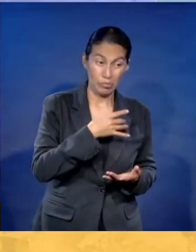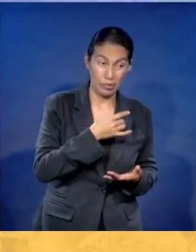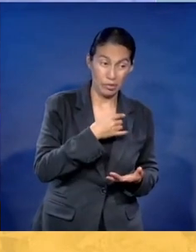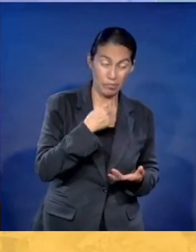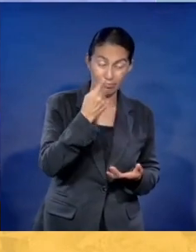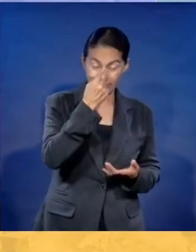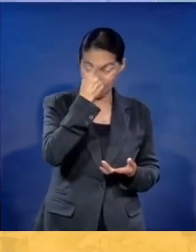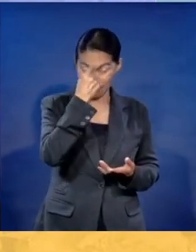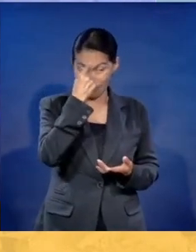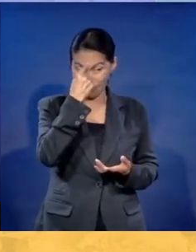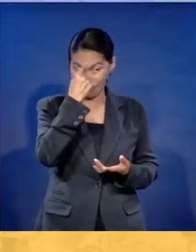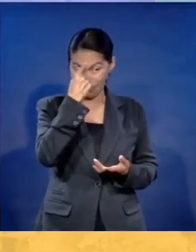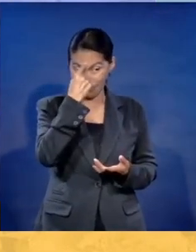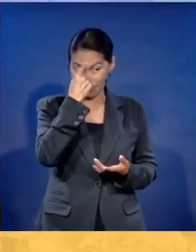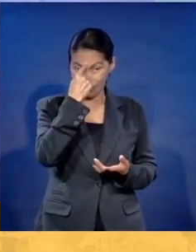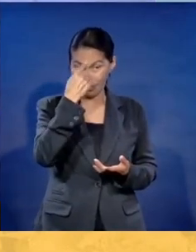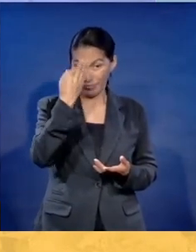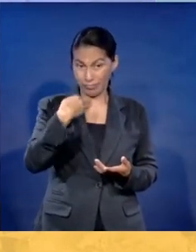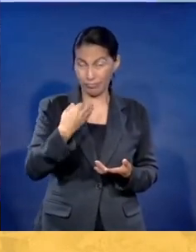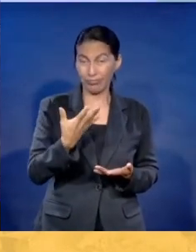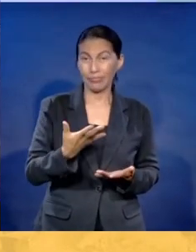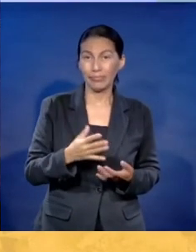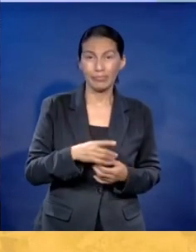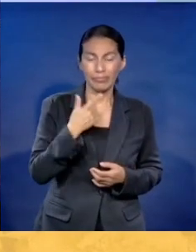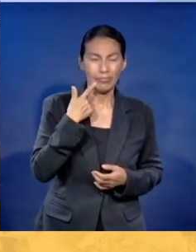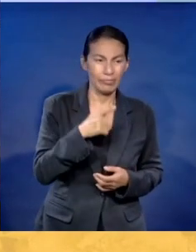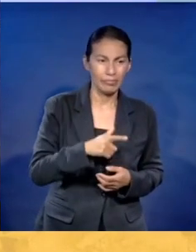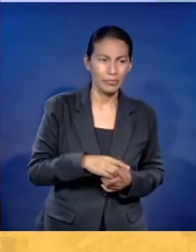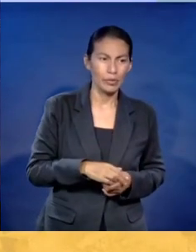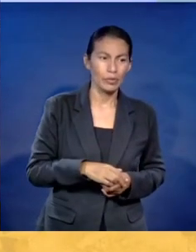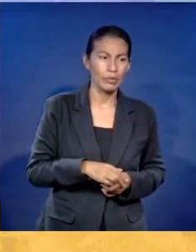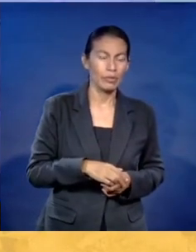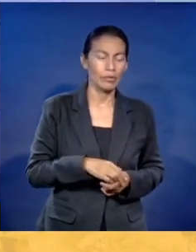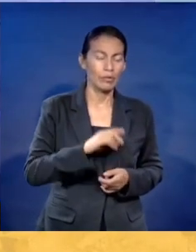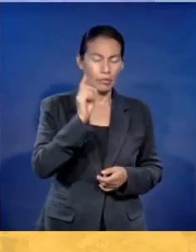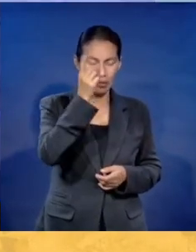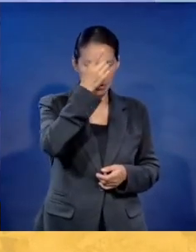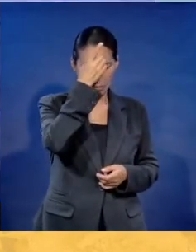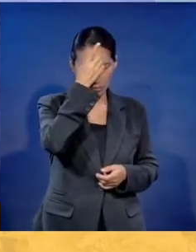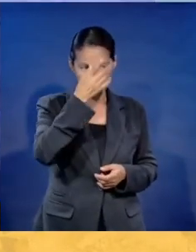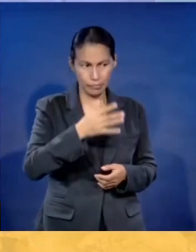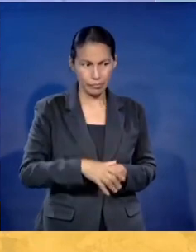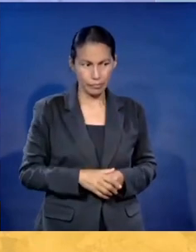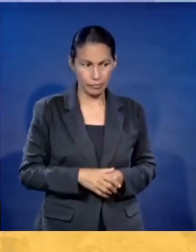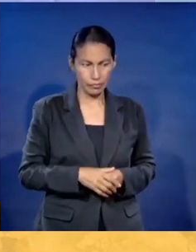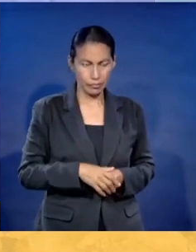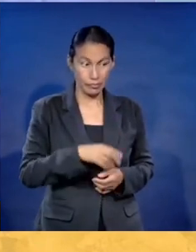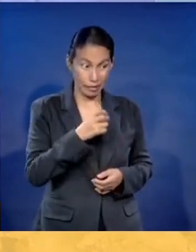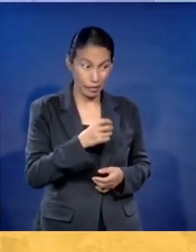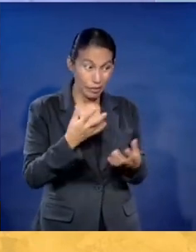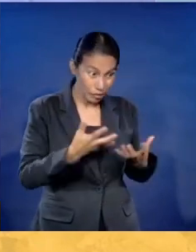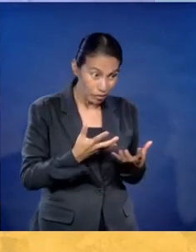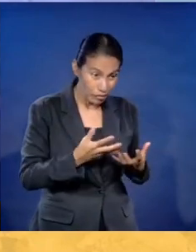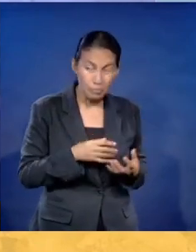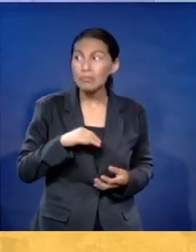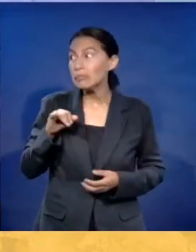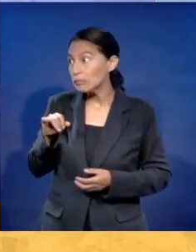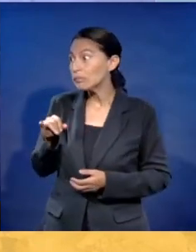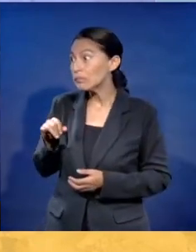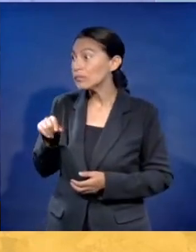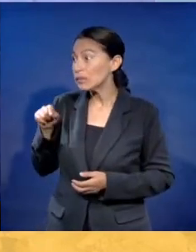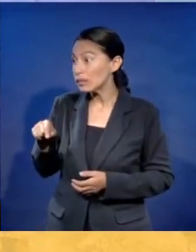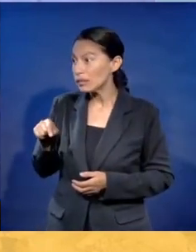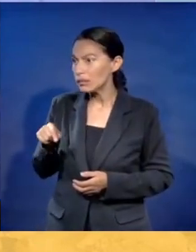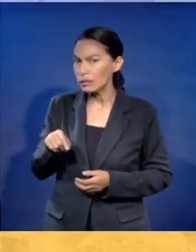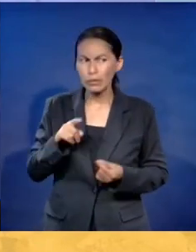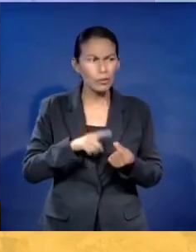mismos y David dice eso eso hizo Sí mi rey y eso dónde pasó aquí en tu reino en mi